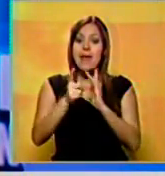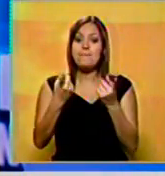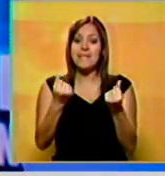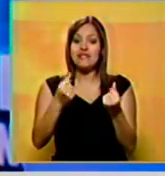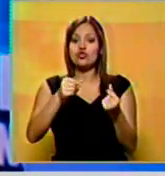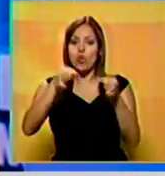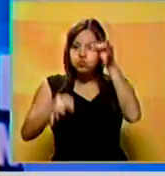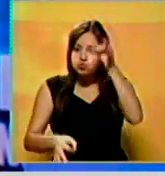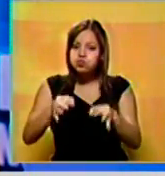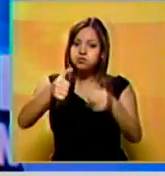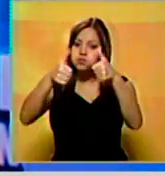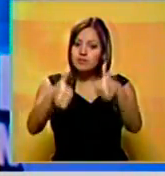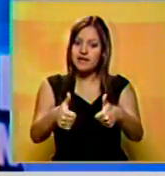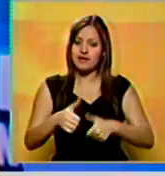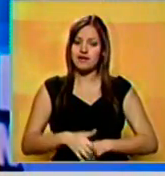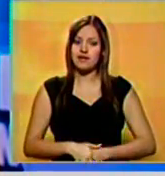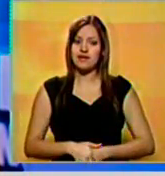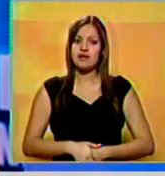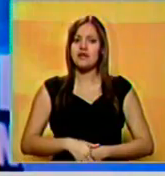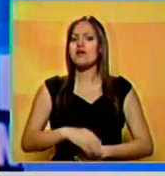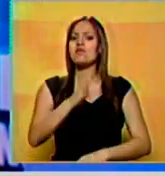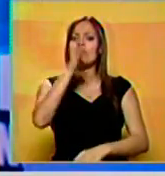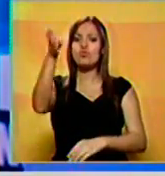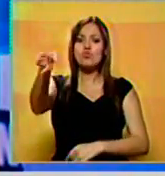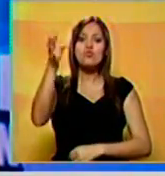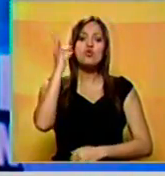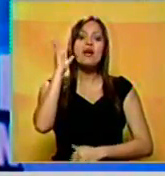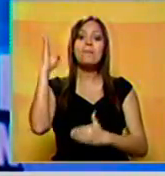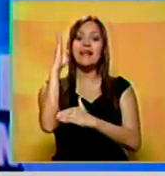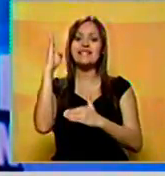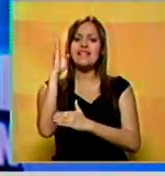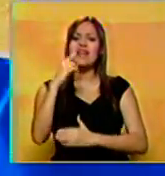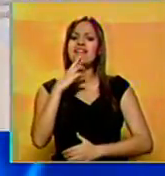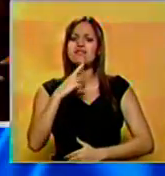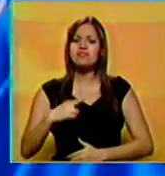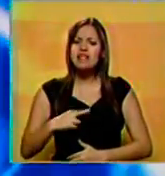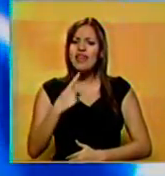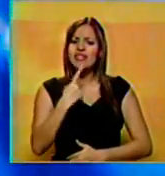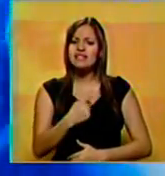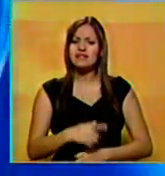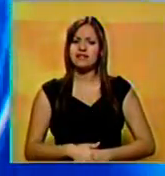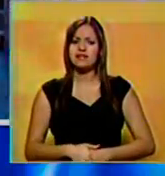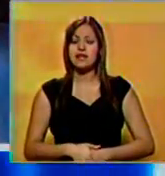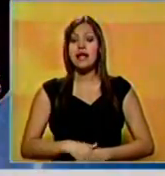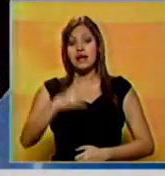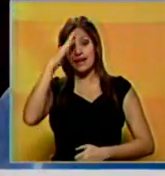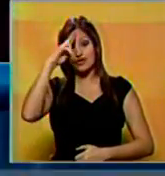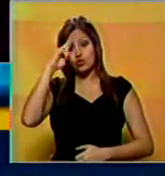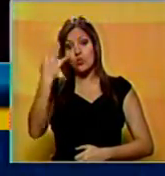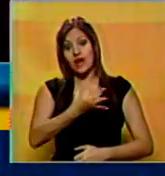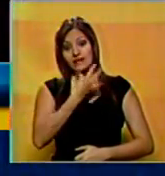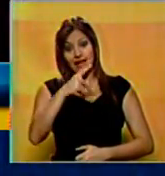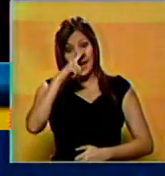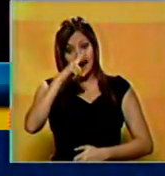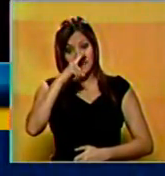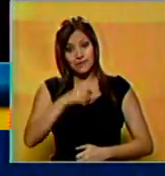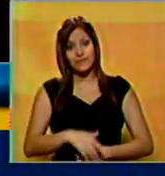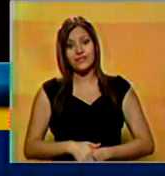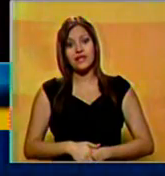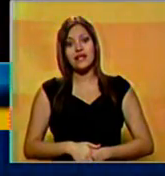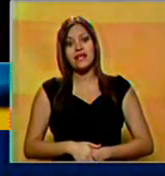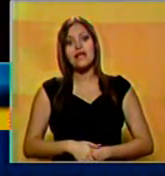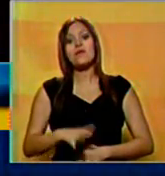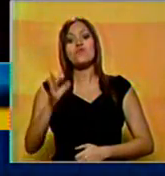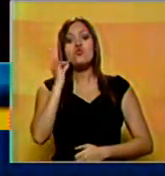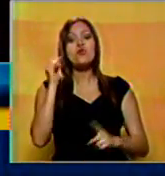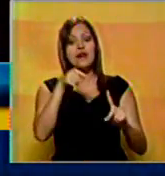justos. Carla Salcedo Flores se encuentra en Parque Central y desde allí nos amplía. Adelante, Carla. Así es, buenas tardes, gracias por este contacto. Andreina